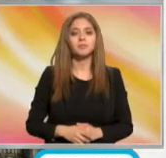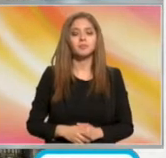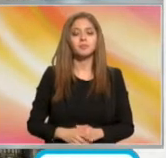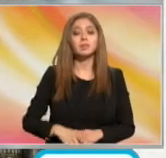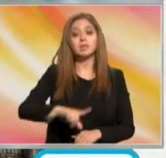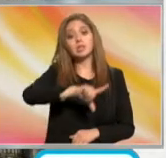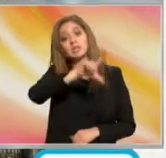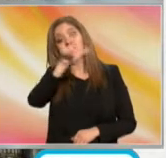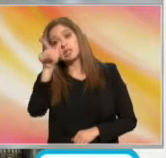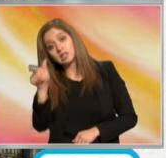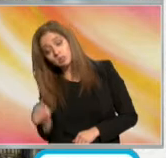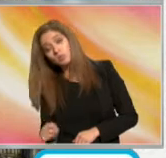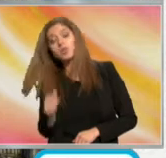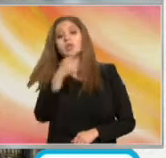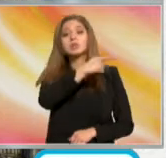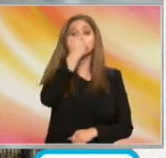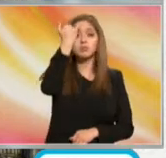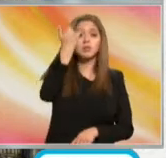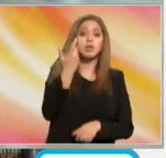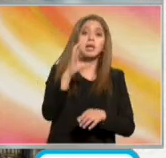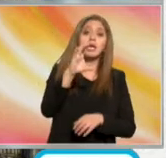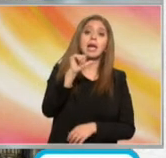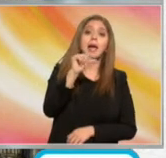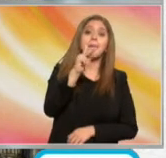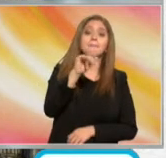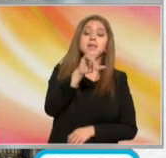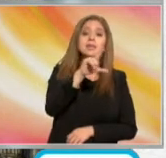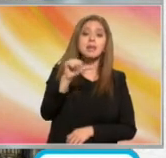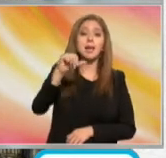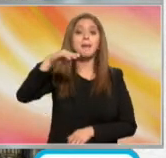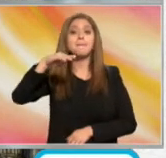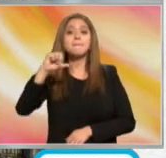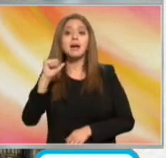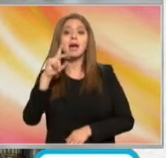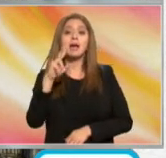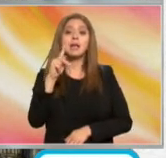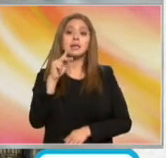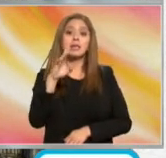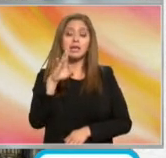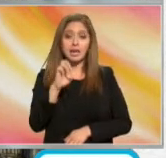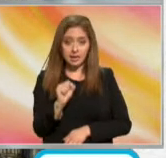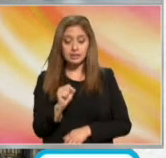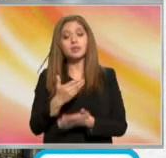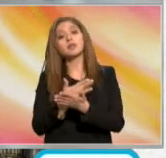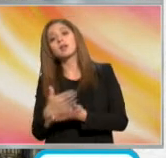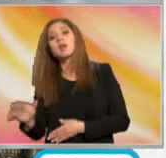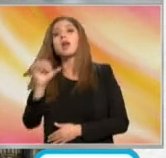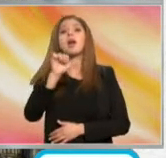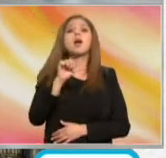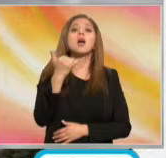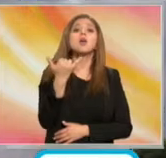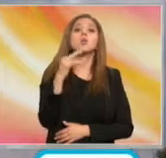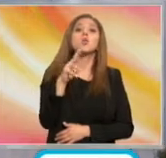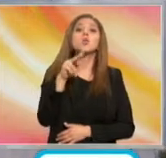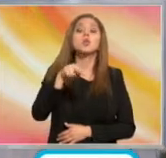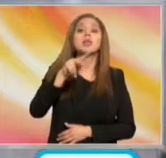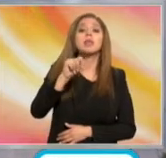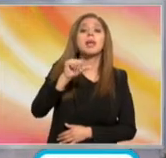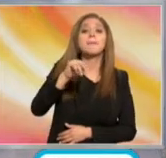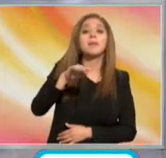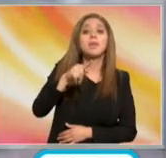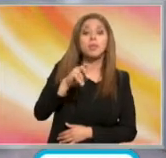consideró la capilla de los mártires y luego la capilla del ayuntamiento, luego la capilla de los conquistadores ¿Cuántos y al nombres?